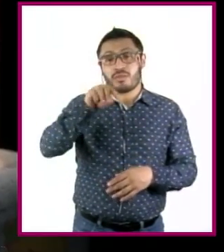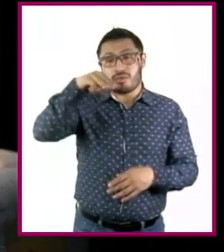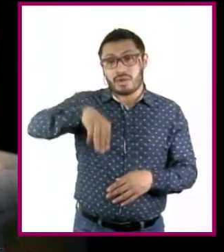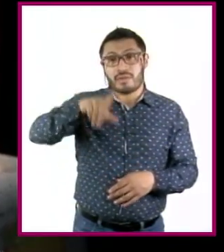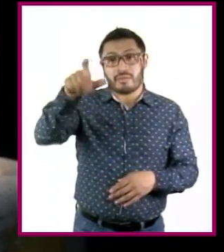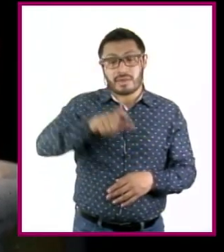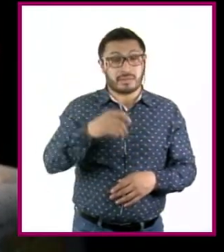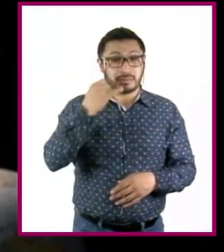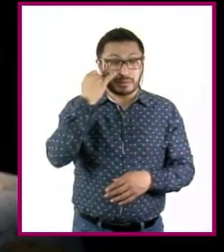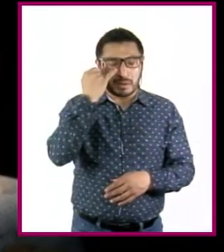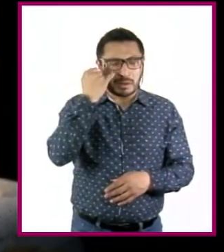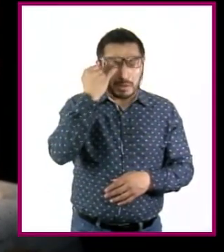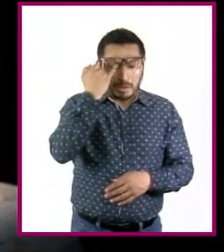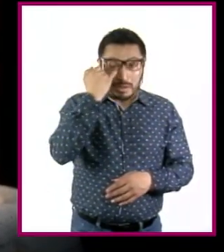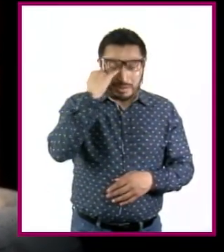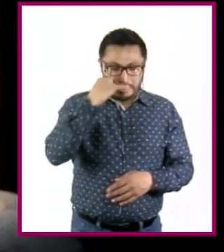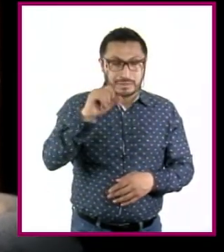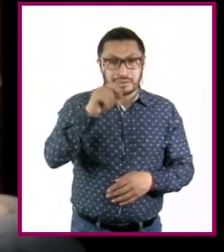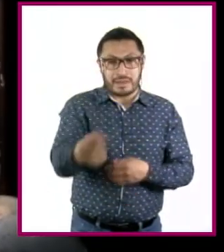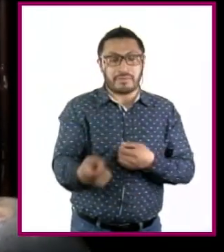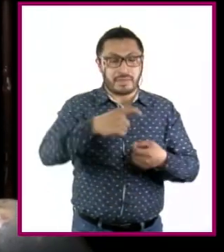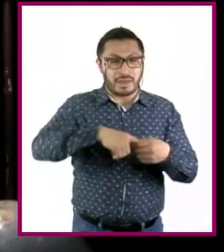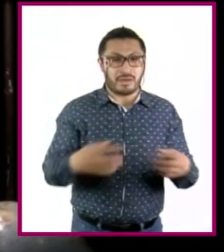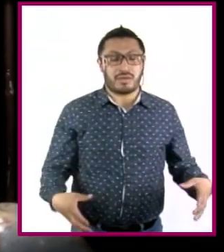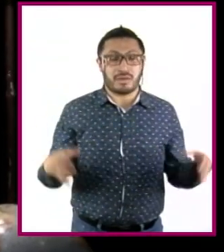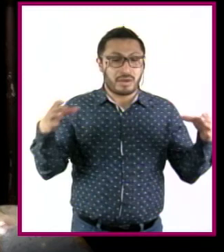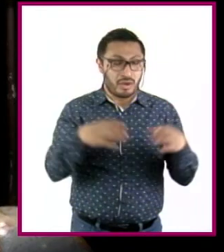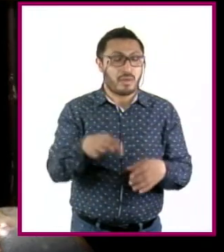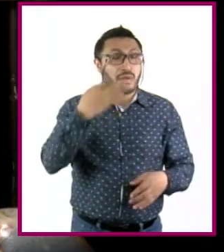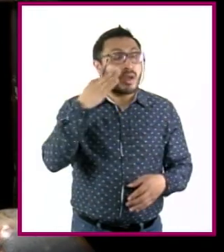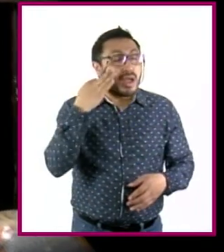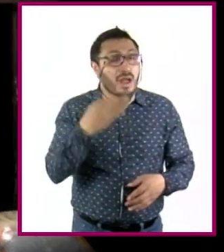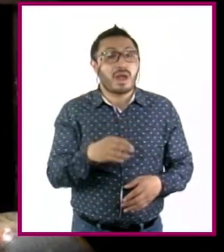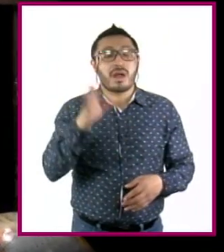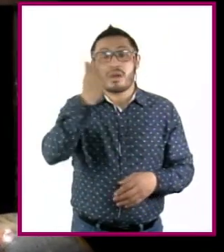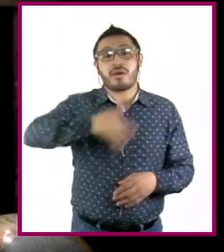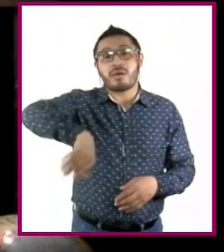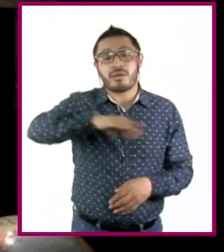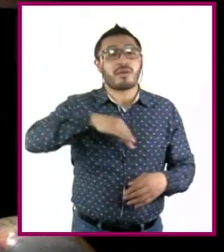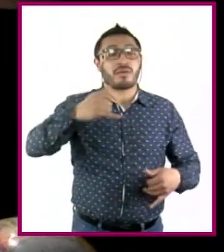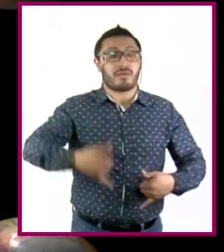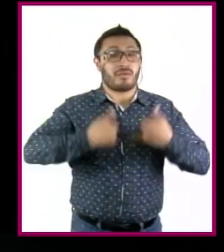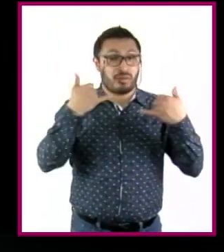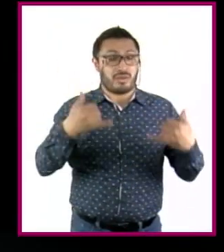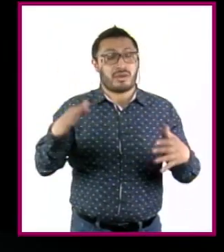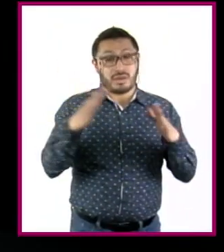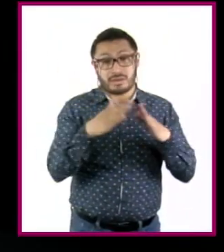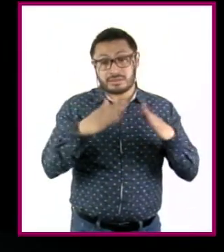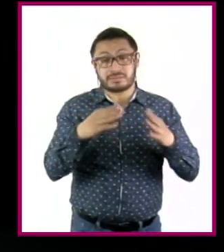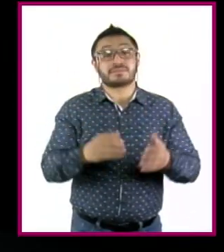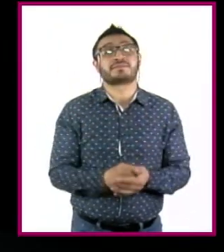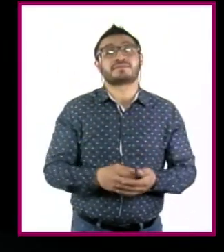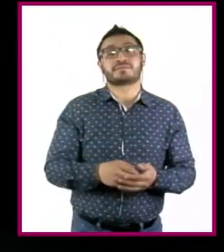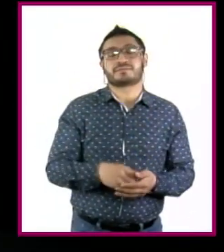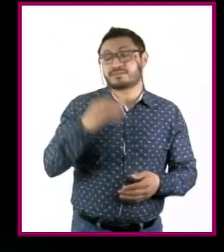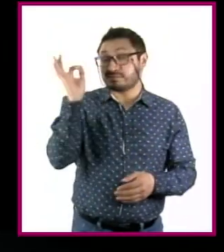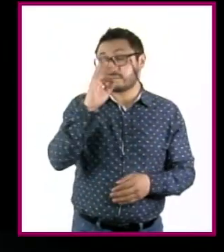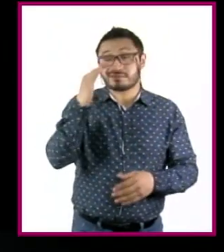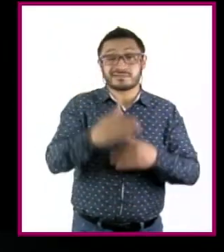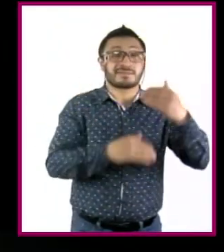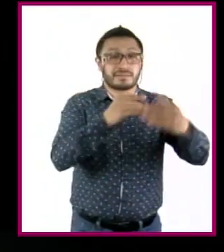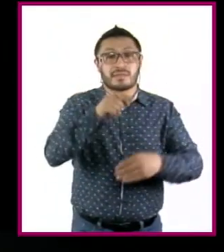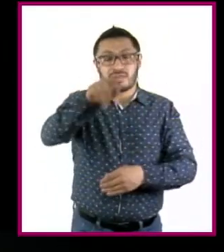jovenesencasa.cep.gov.mx y también puedes unirte a nuestra comunidad de Facebook buscando Jóvenes en Casa. Si más adelante